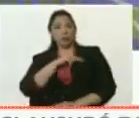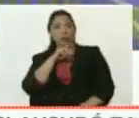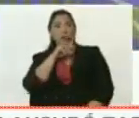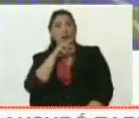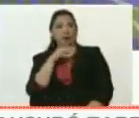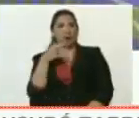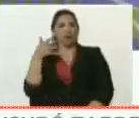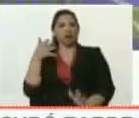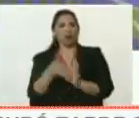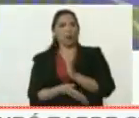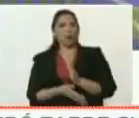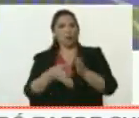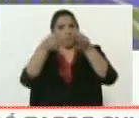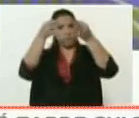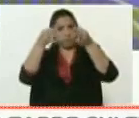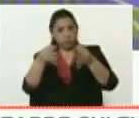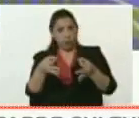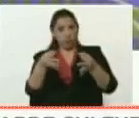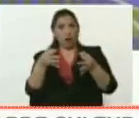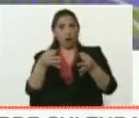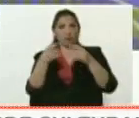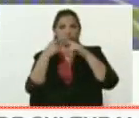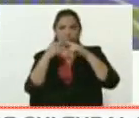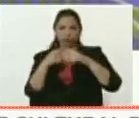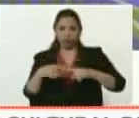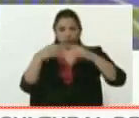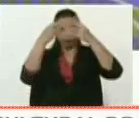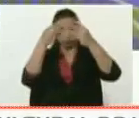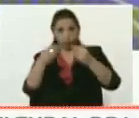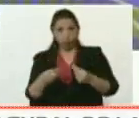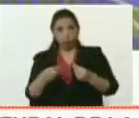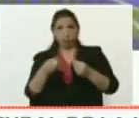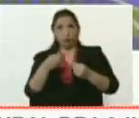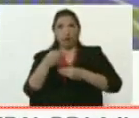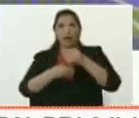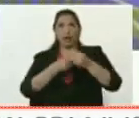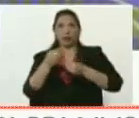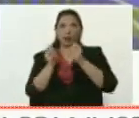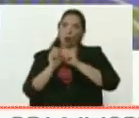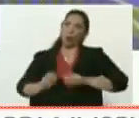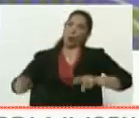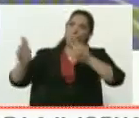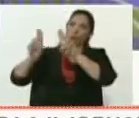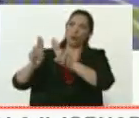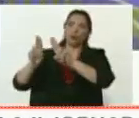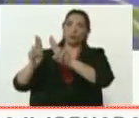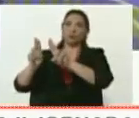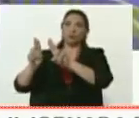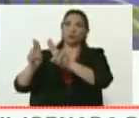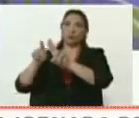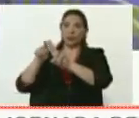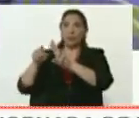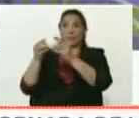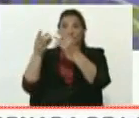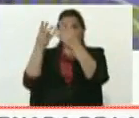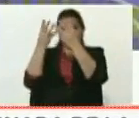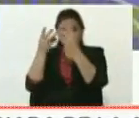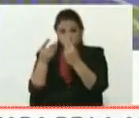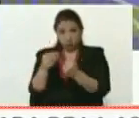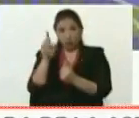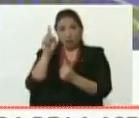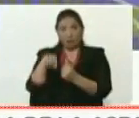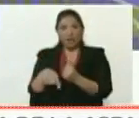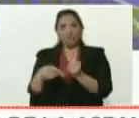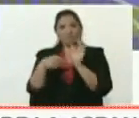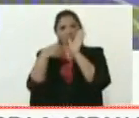punto de vista formal. Estadísticas suministradas por la Organización de las Naciones Unidas, estadísticas incluso números